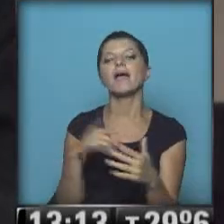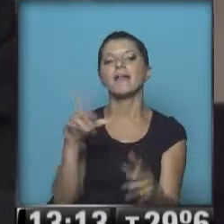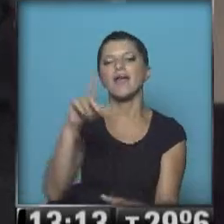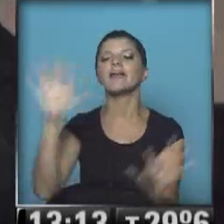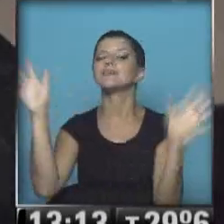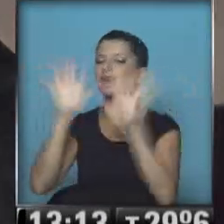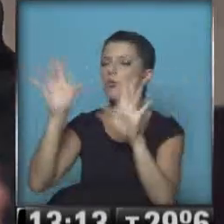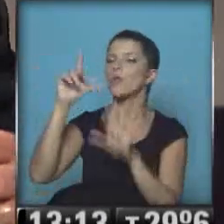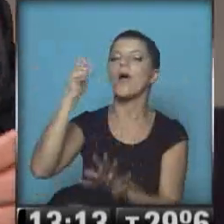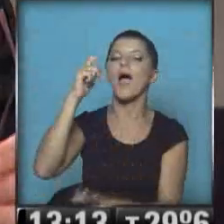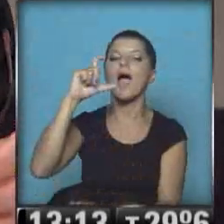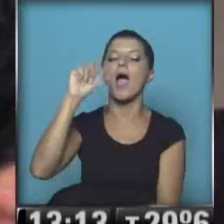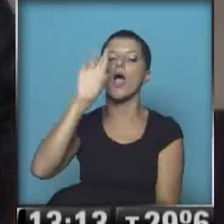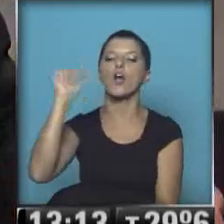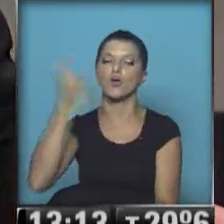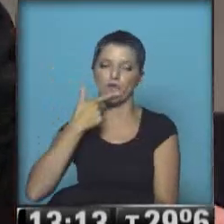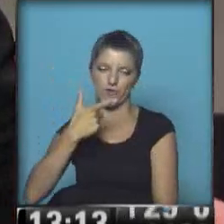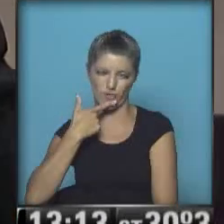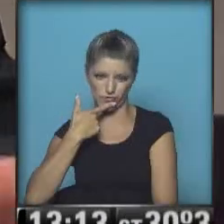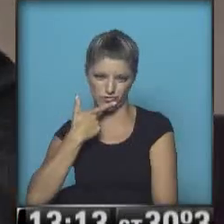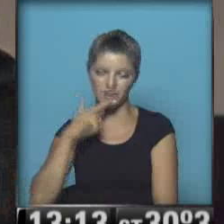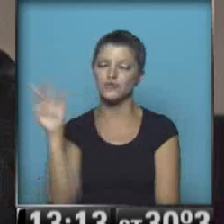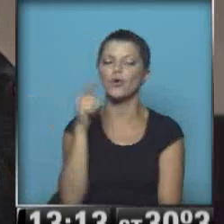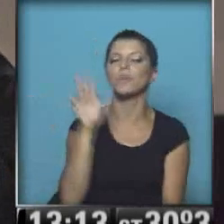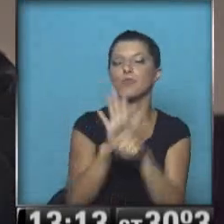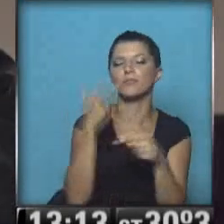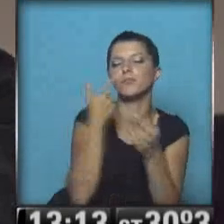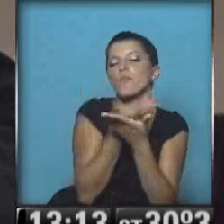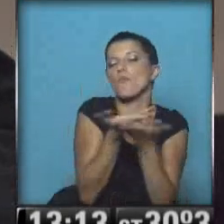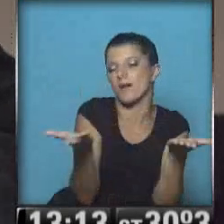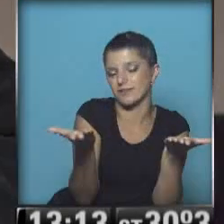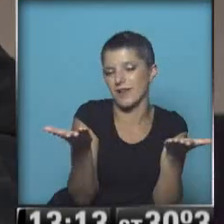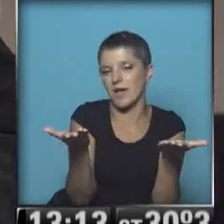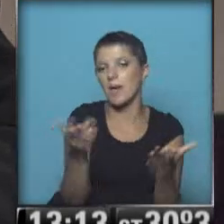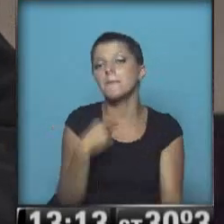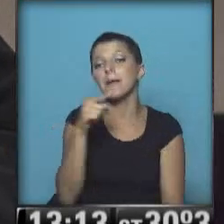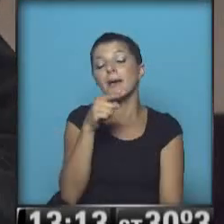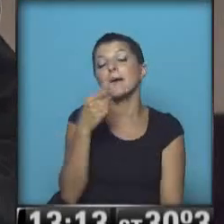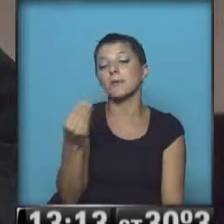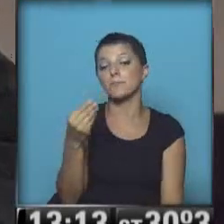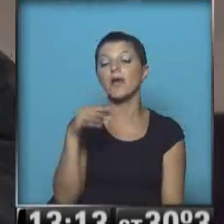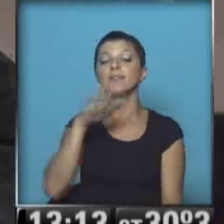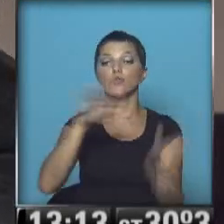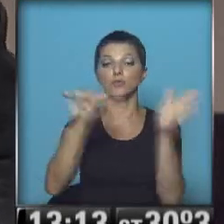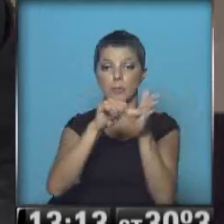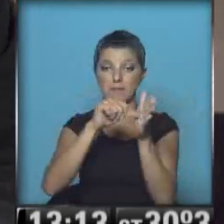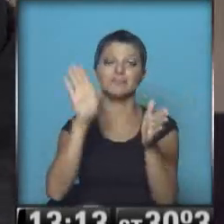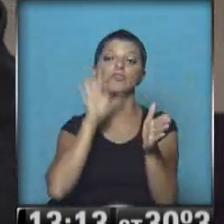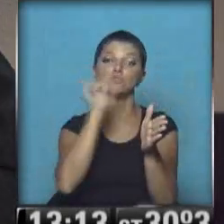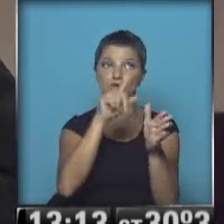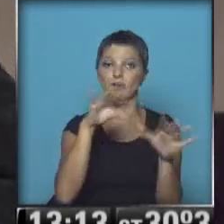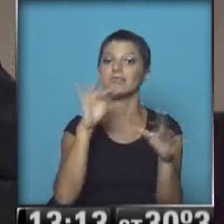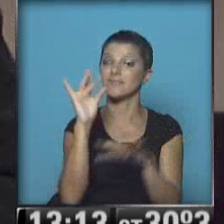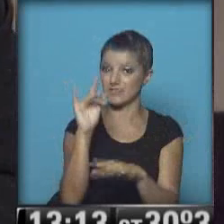digamos todo una una puesta en escena digamos para lo que debe ser para Estados Unidos un momento duro de de de asumir